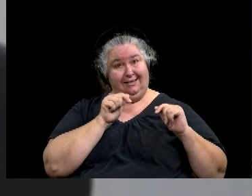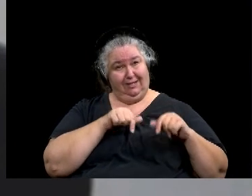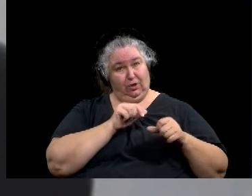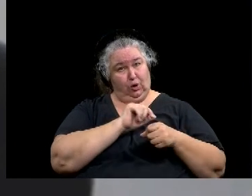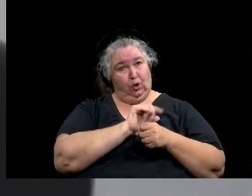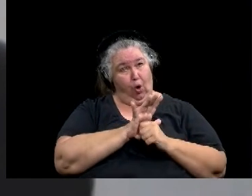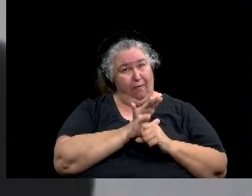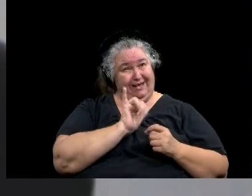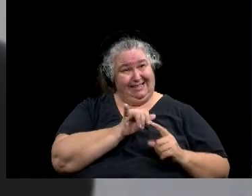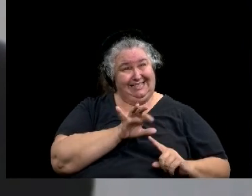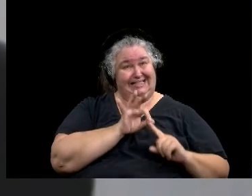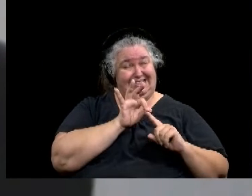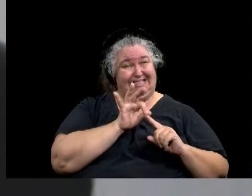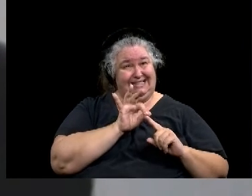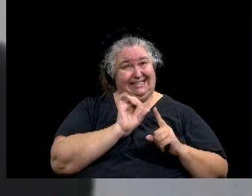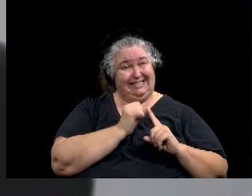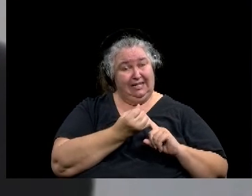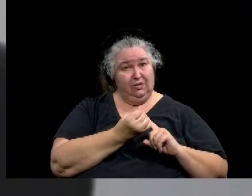dificultoso